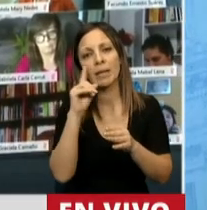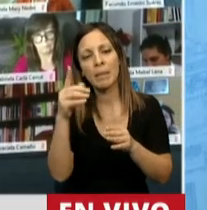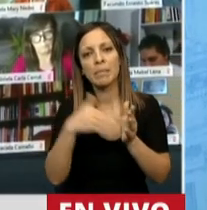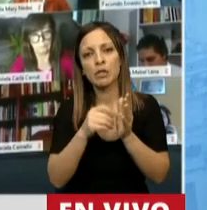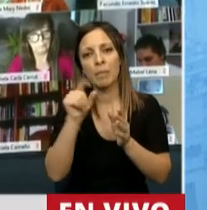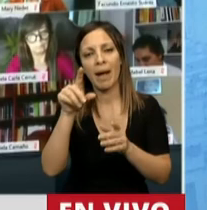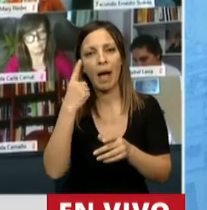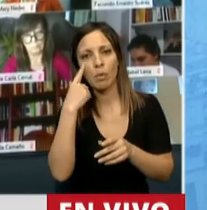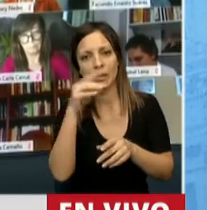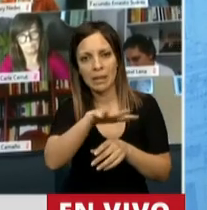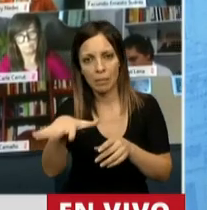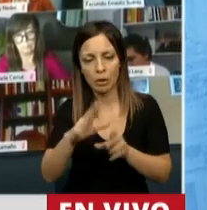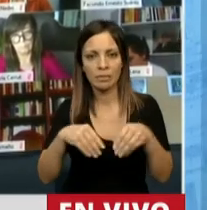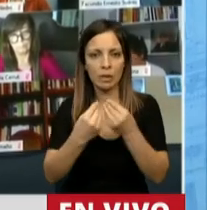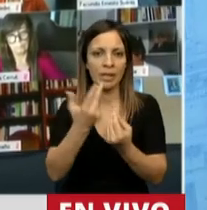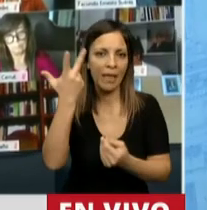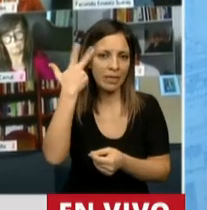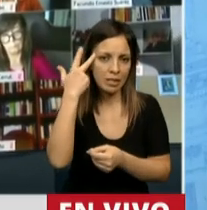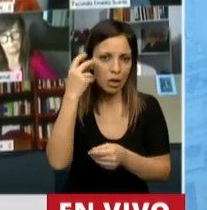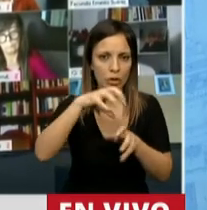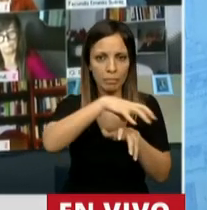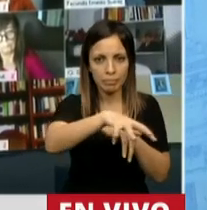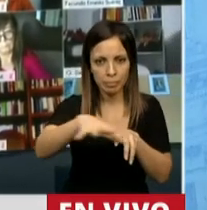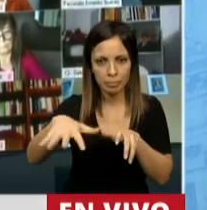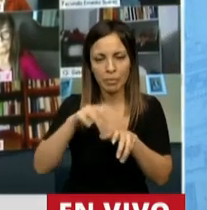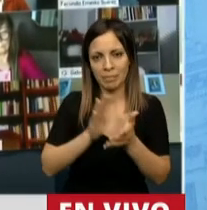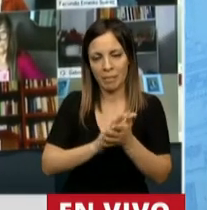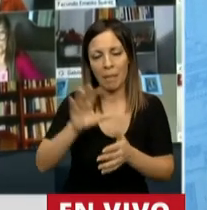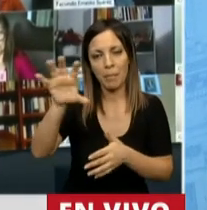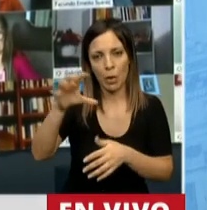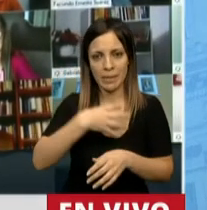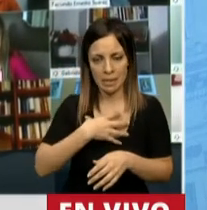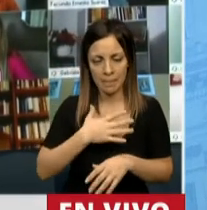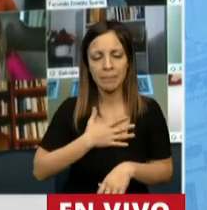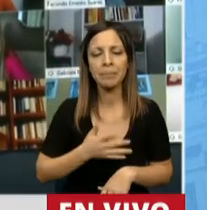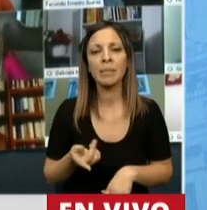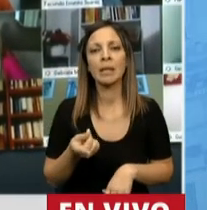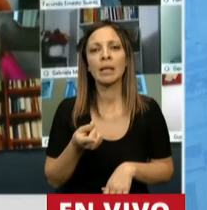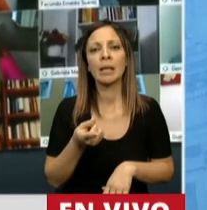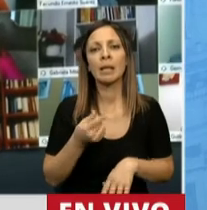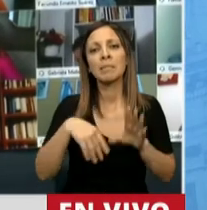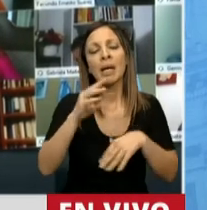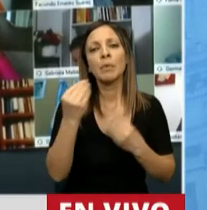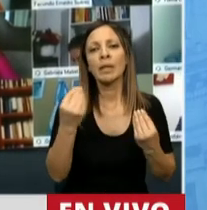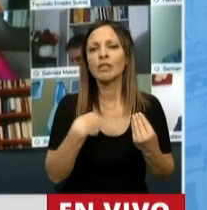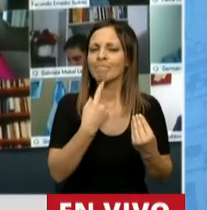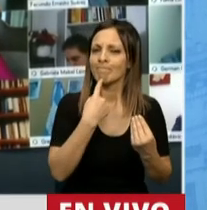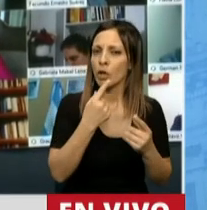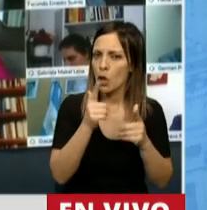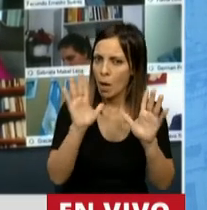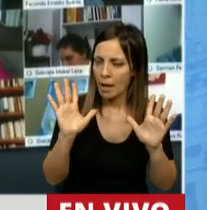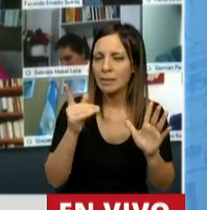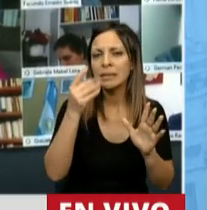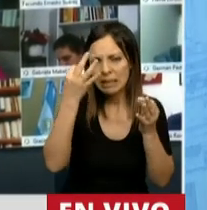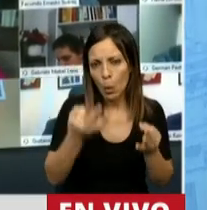municipios de los 18 departamentos de nuestra provincia, particularmente porque sin duda que